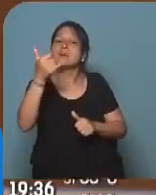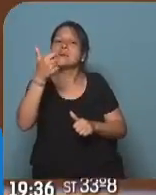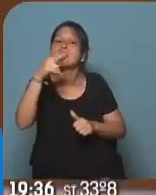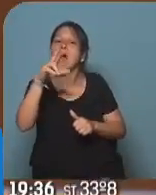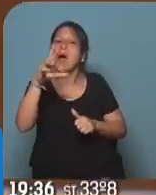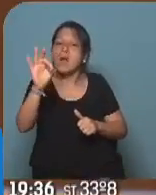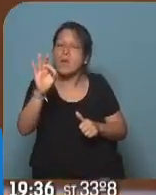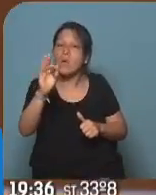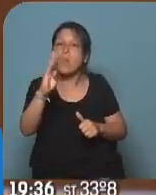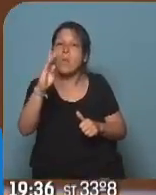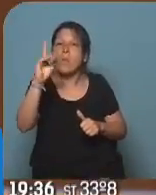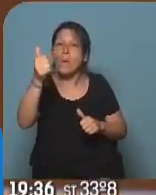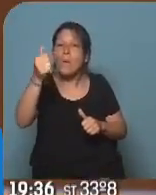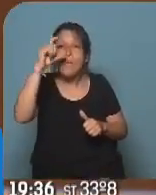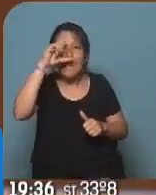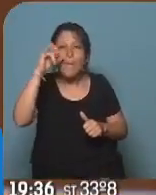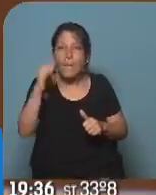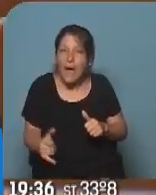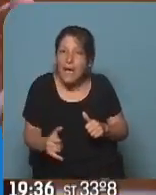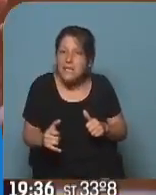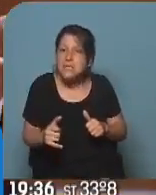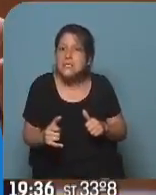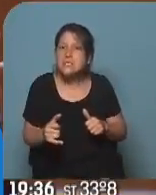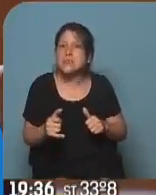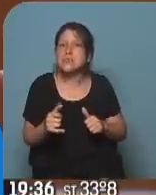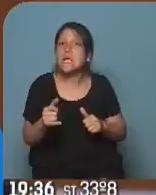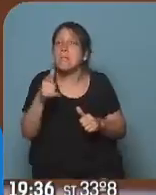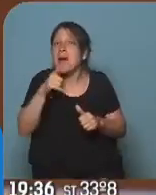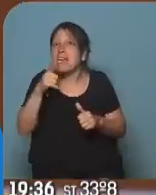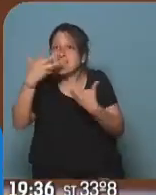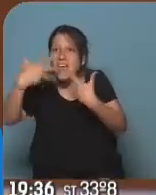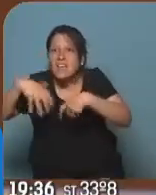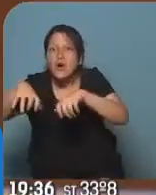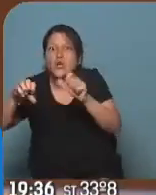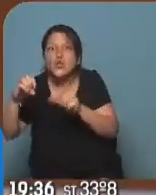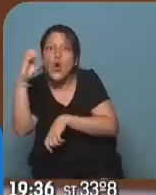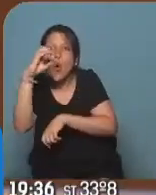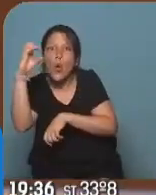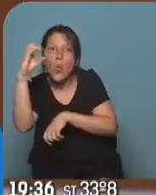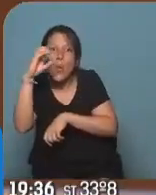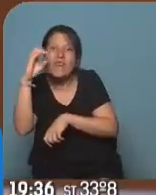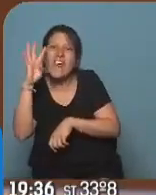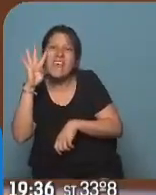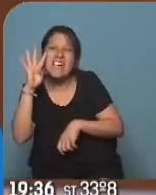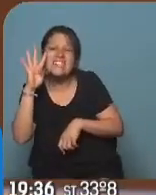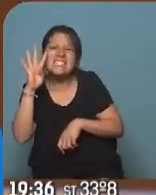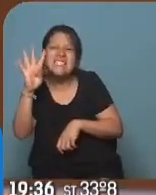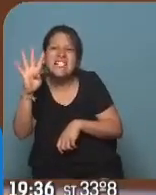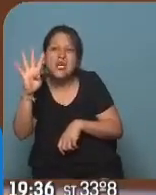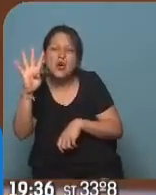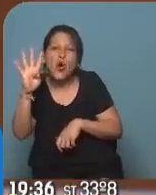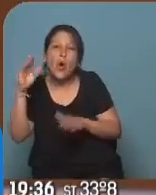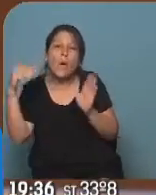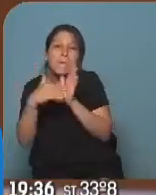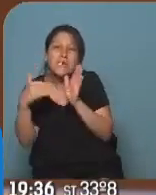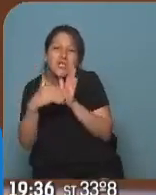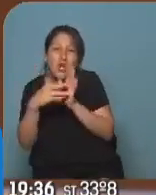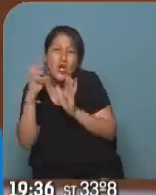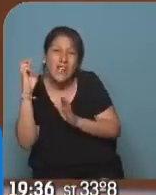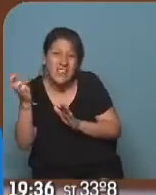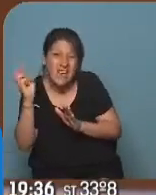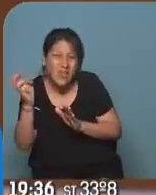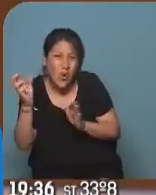por la justicia, de $5,5 millones en un banco de Bahamas, y la Casa Central en Suiza avisa, y por eso